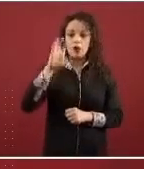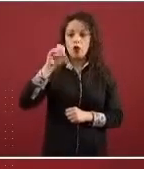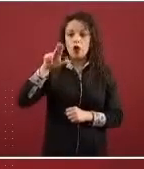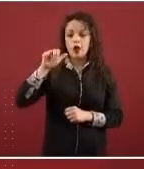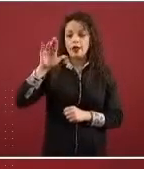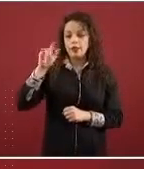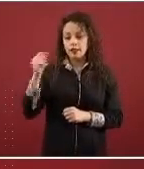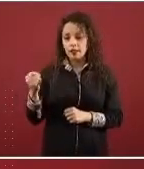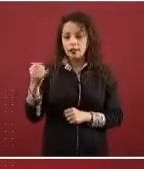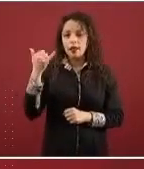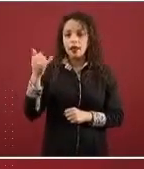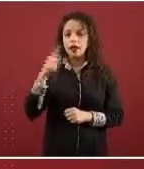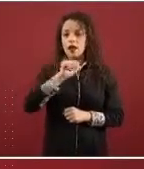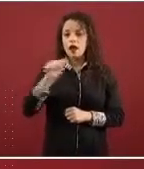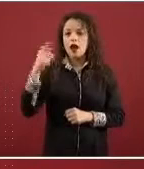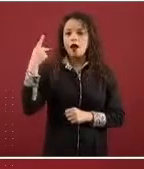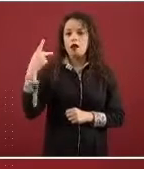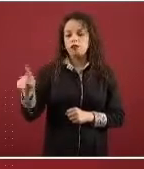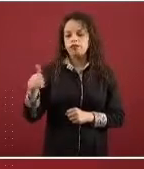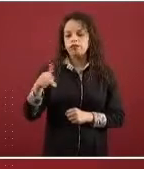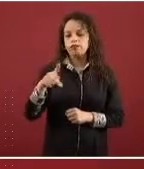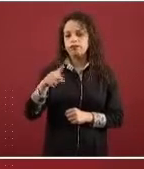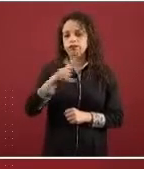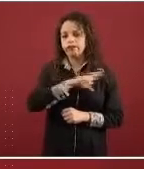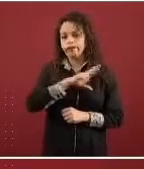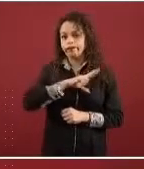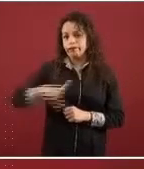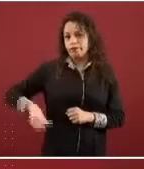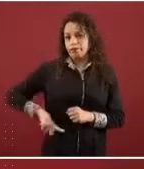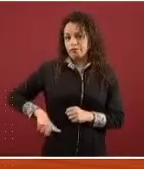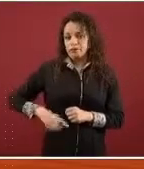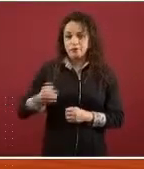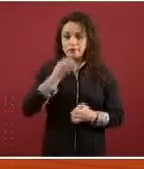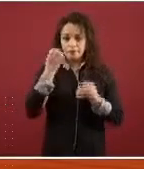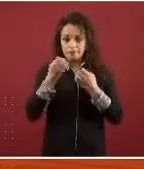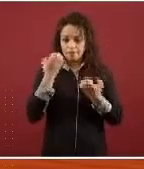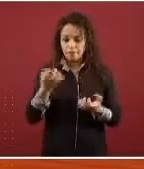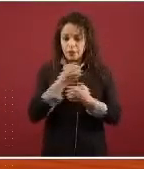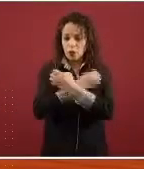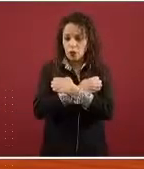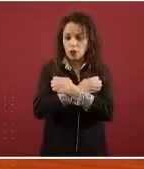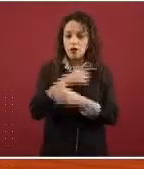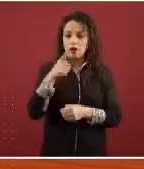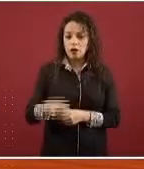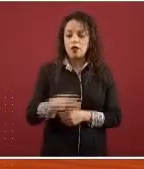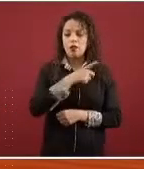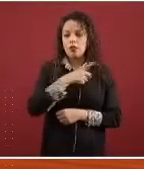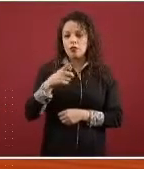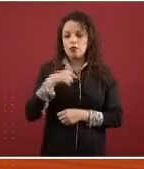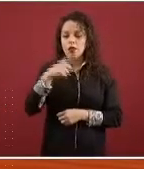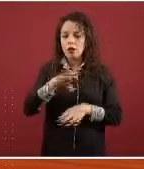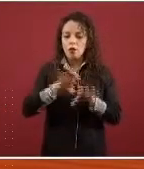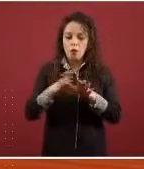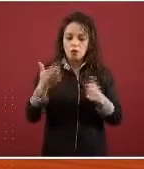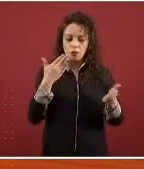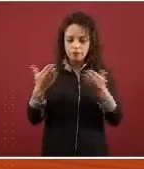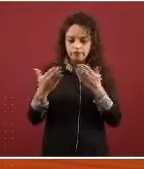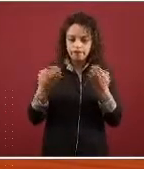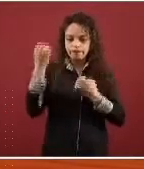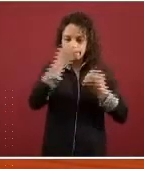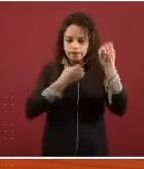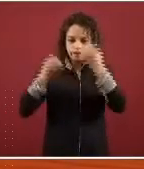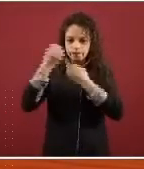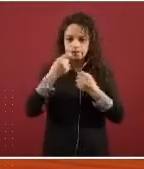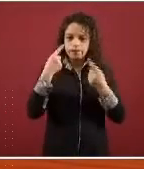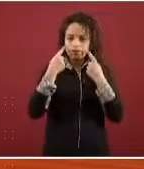y los centros de educación públicos y privados, reunirse para coordinar su aportación inmediata en las tareas de análisis e investigación